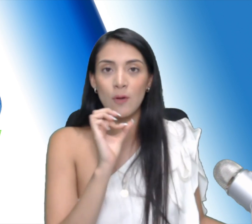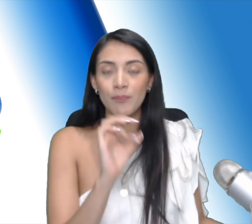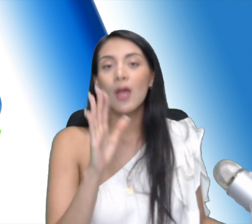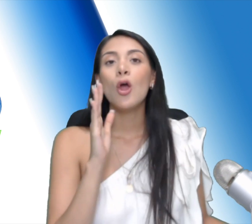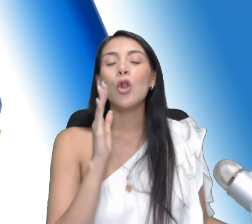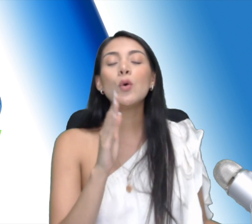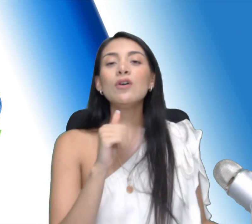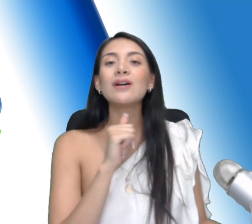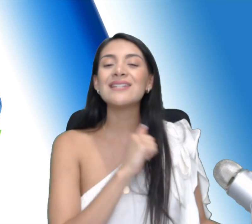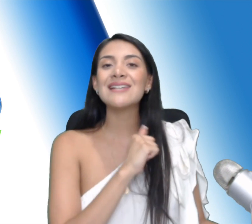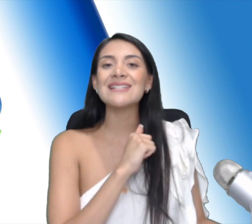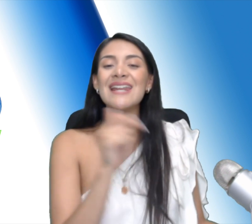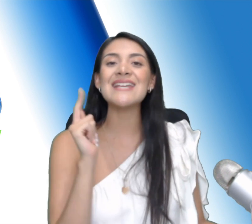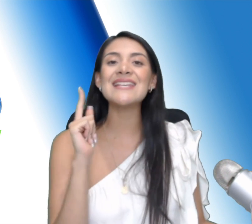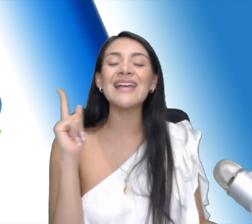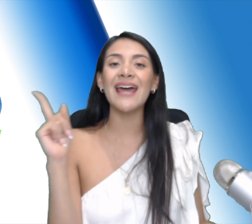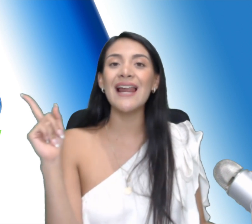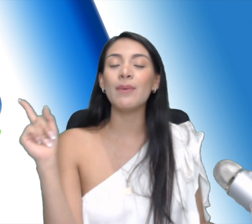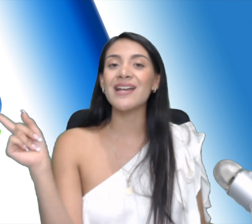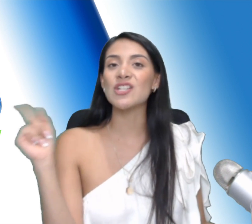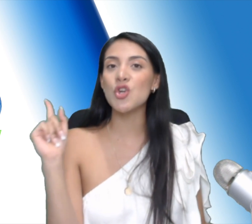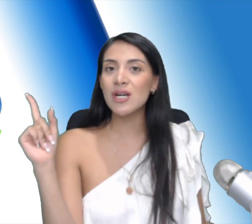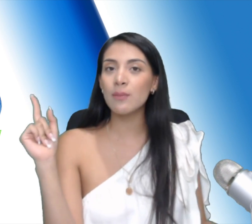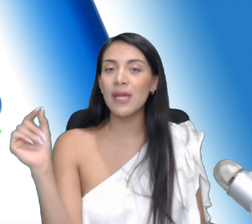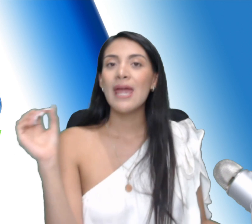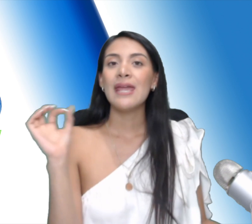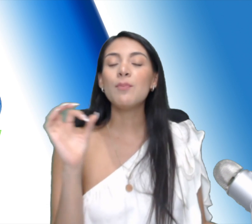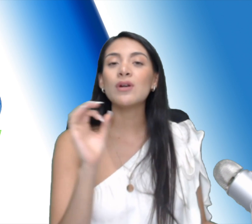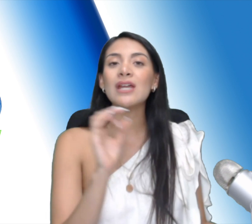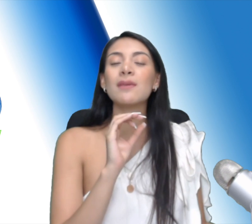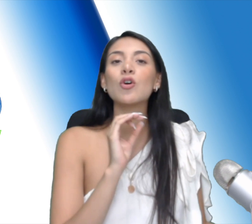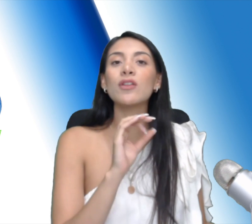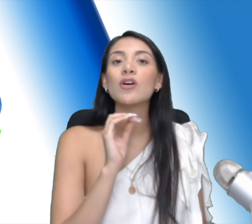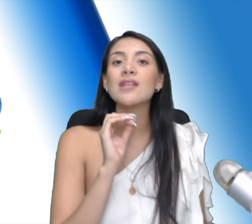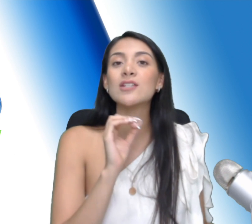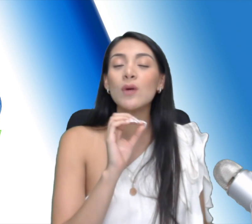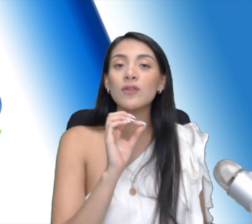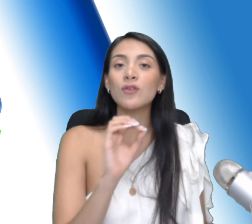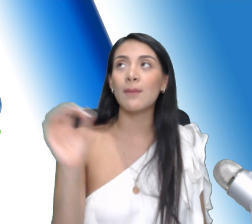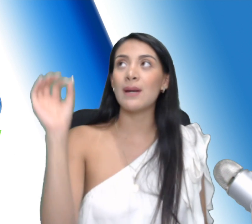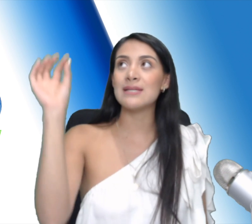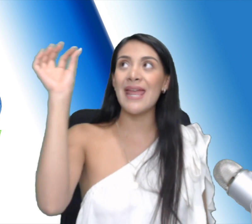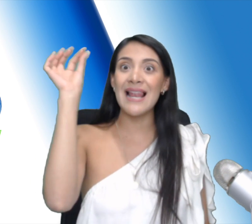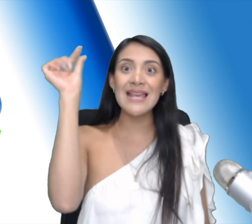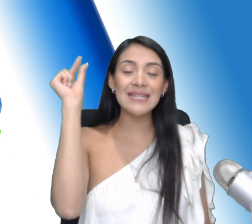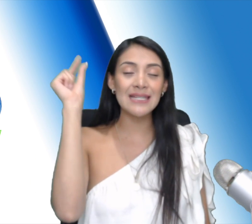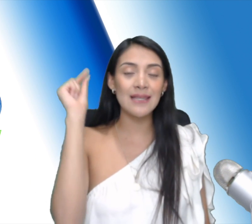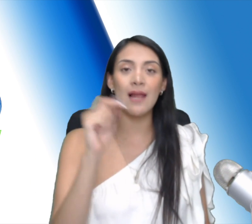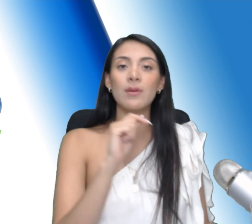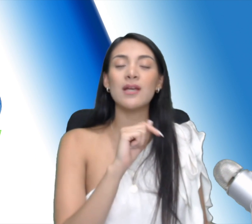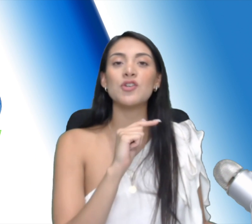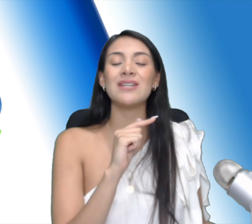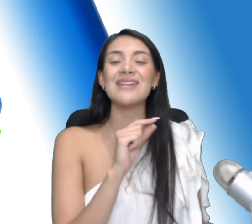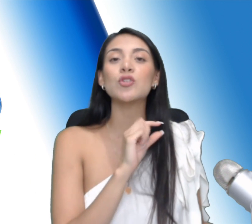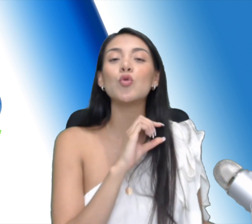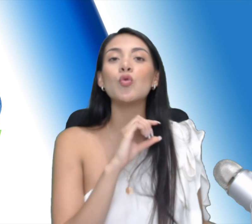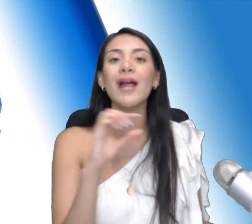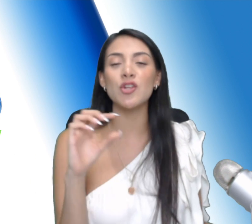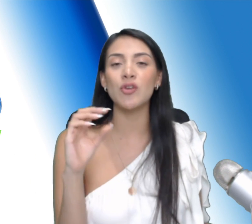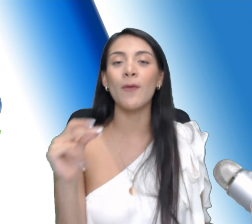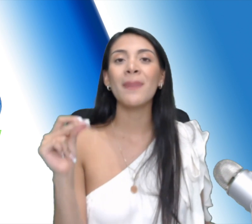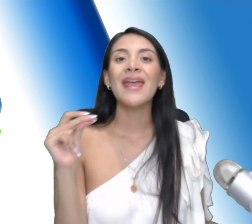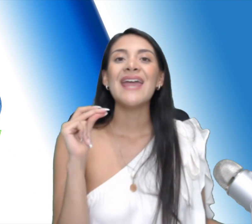pes En envío lo único que tienes que hacer es Descargar la aplicación rapi y poner mi código de descuento que aparece en la esquinita de la aplicación y es